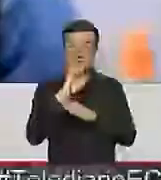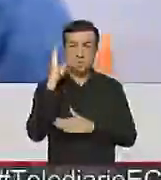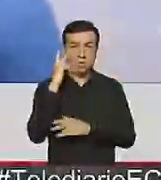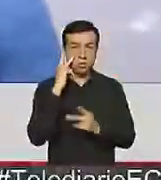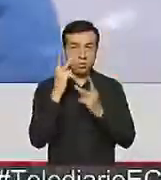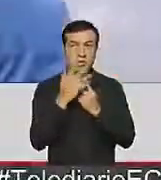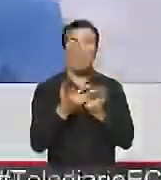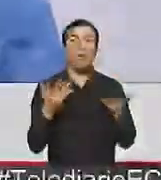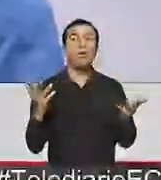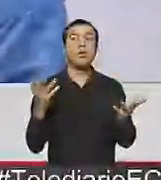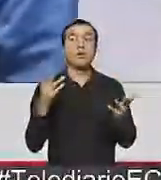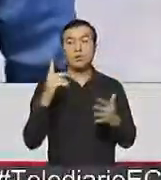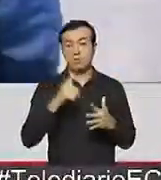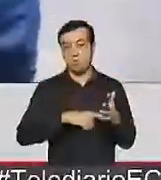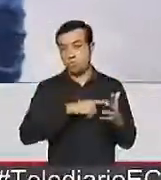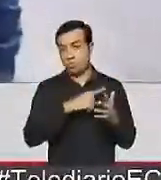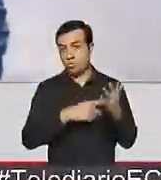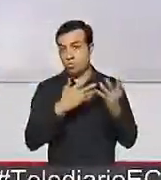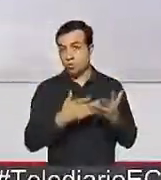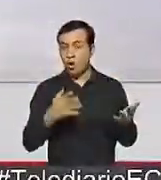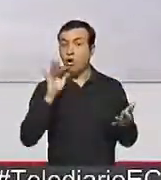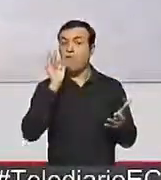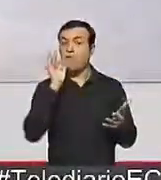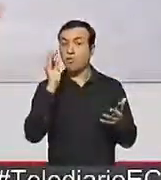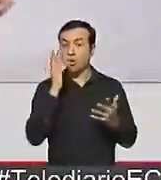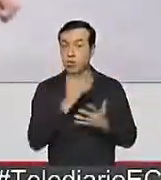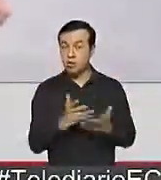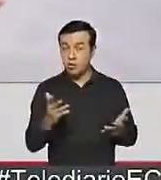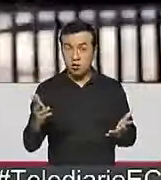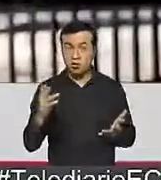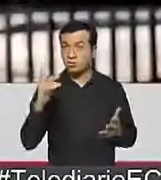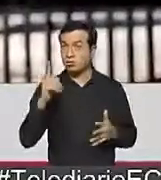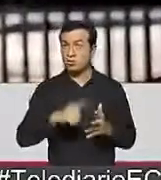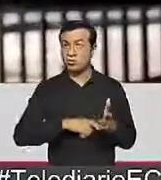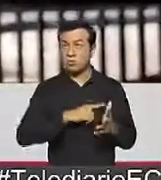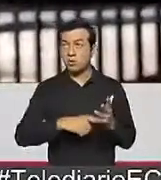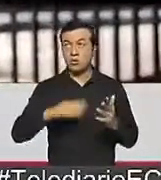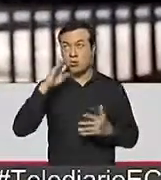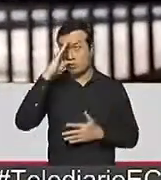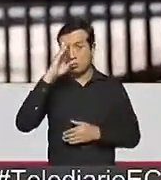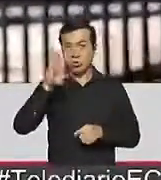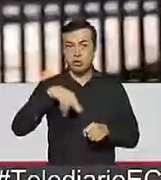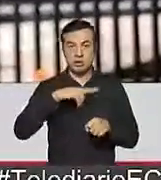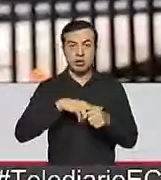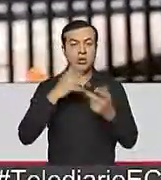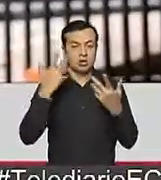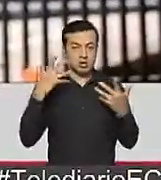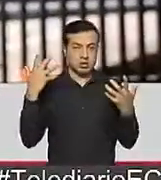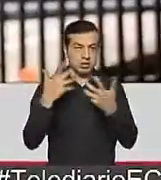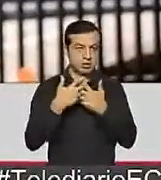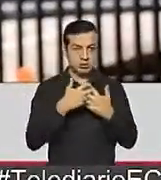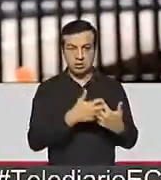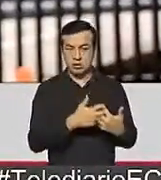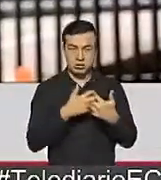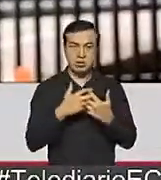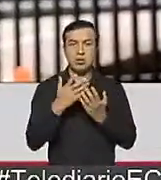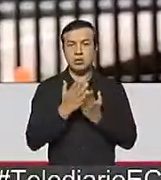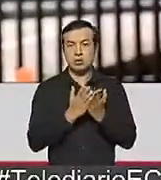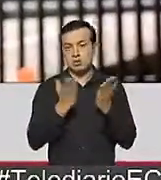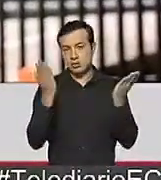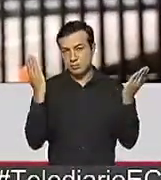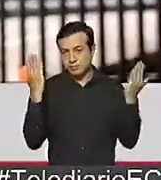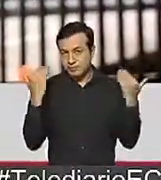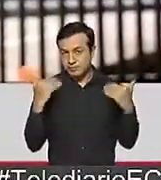Colombia que impiden la entrada de frutas y otros productos agrícolas. La Policía Nacional se encuentra articulada con todos sus servicios